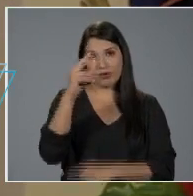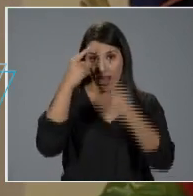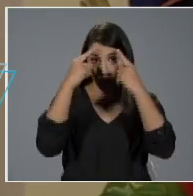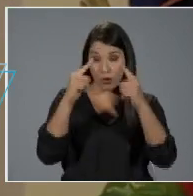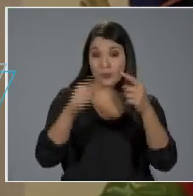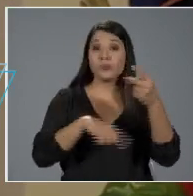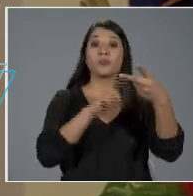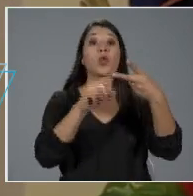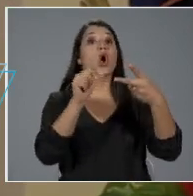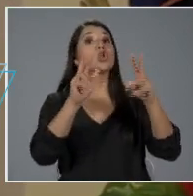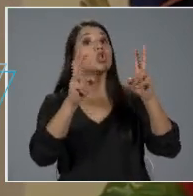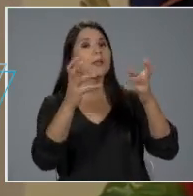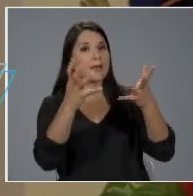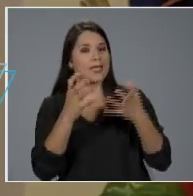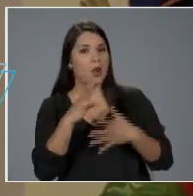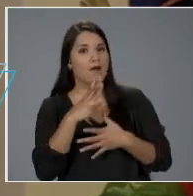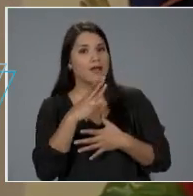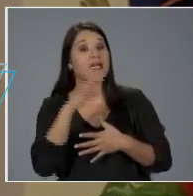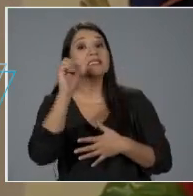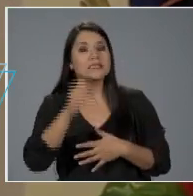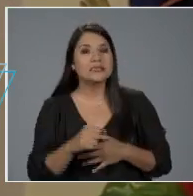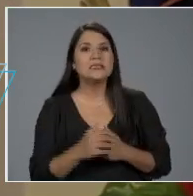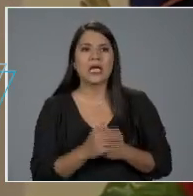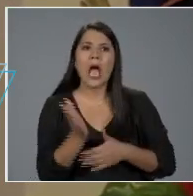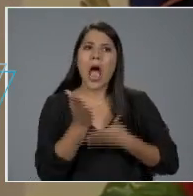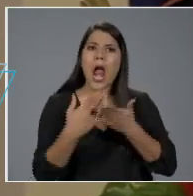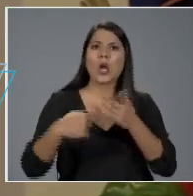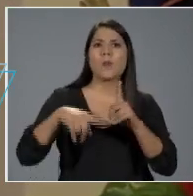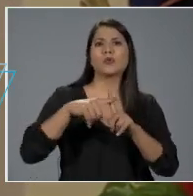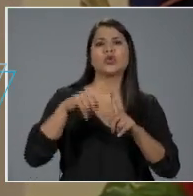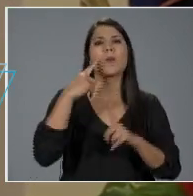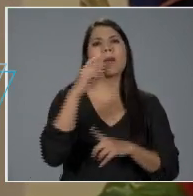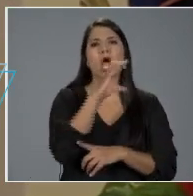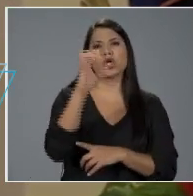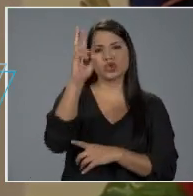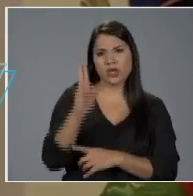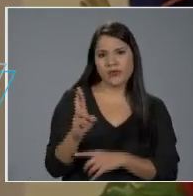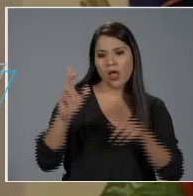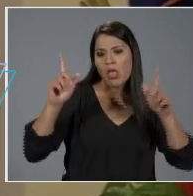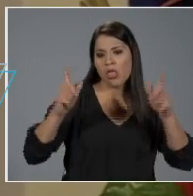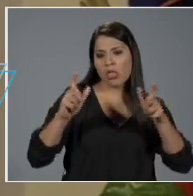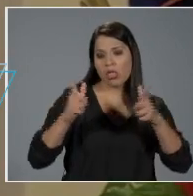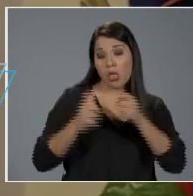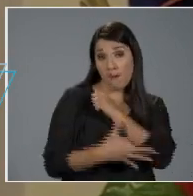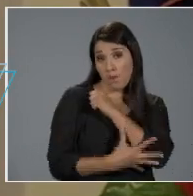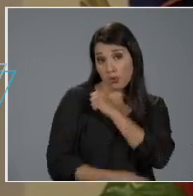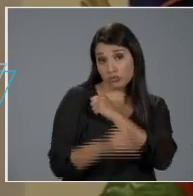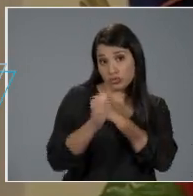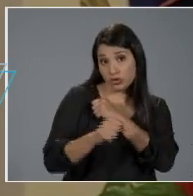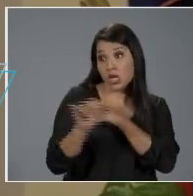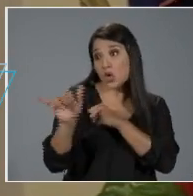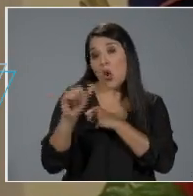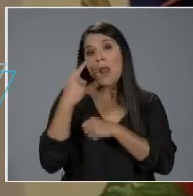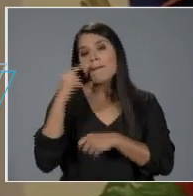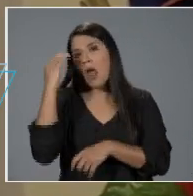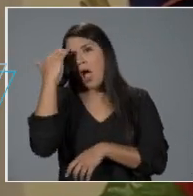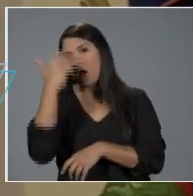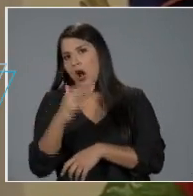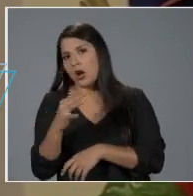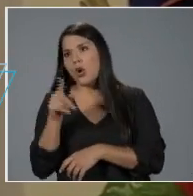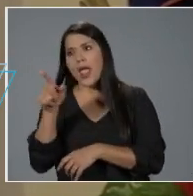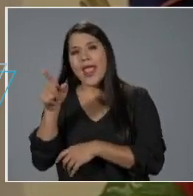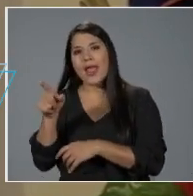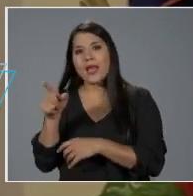tema que yo quiero resaltar, que sí, que es un elemento positivo para el presidente, la reducción de la pobreza, igual que para Carlos, donde él fue uno de